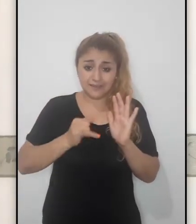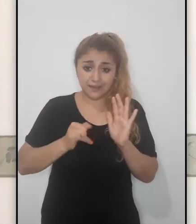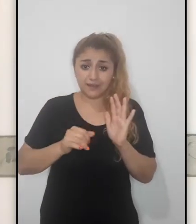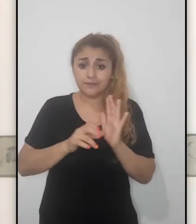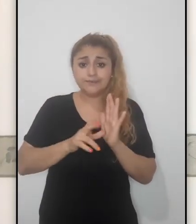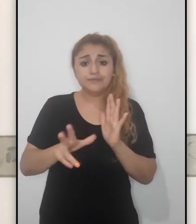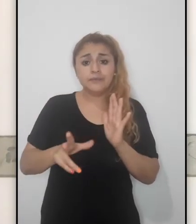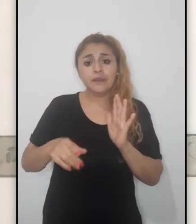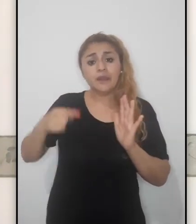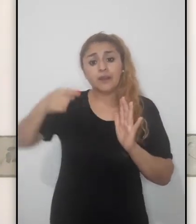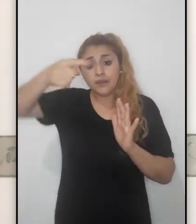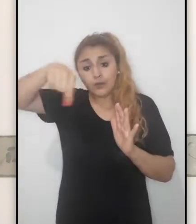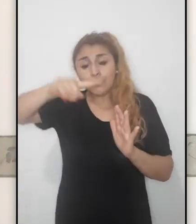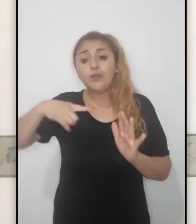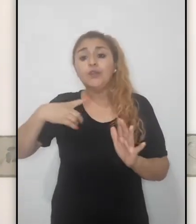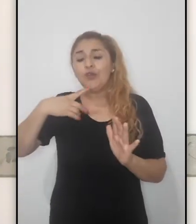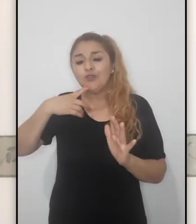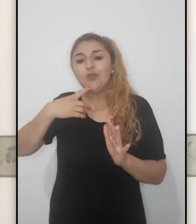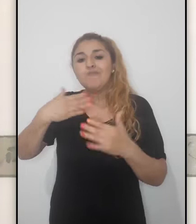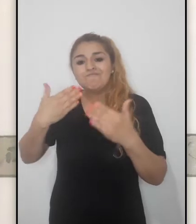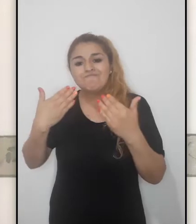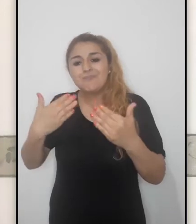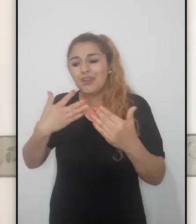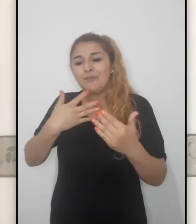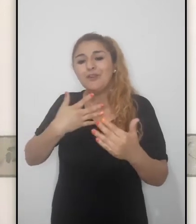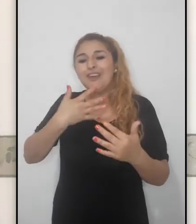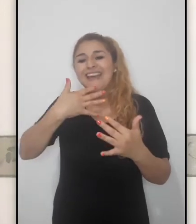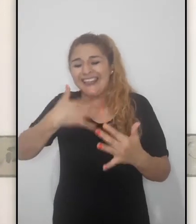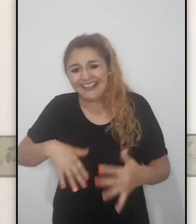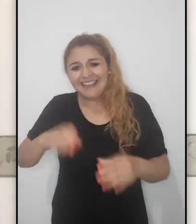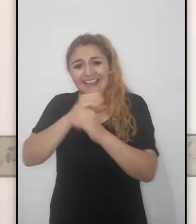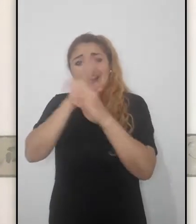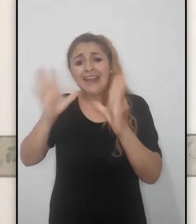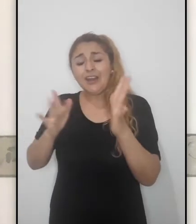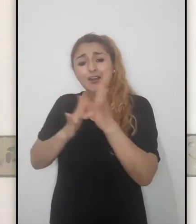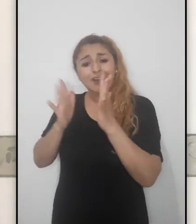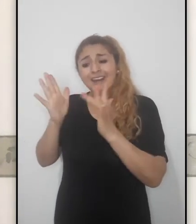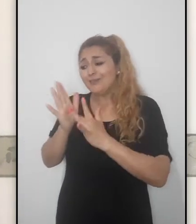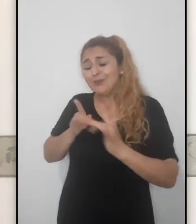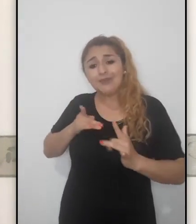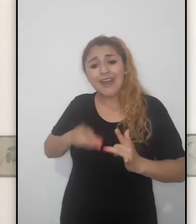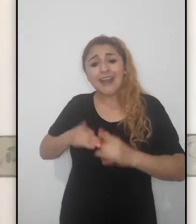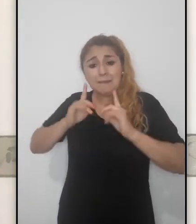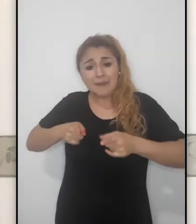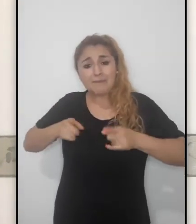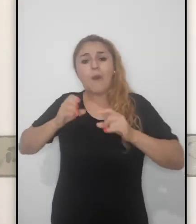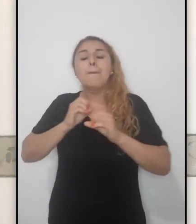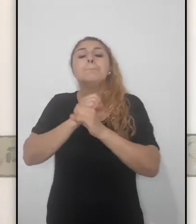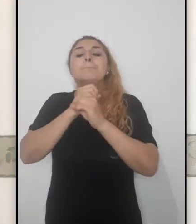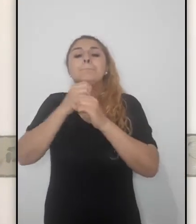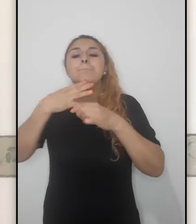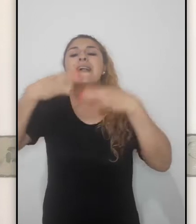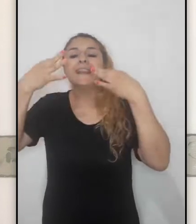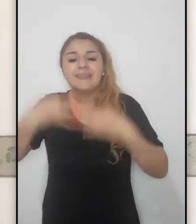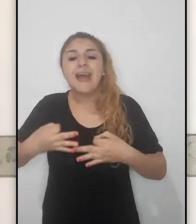afirmar esto él es la verdad jesús justamente vino